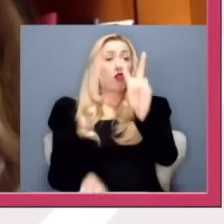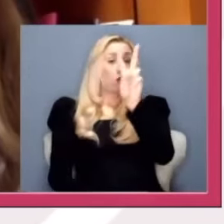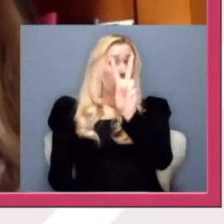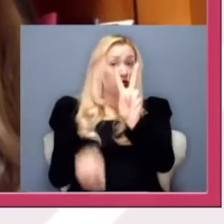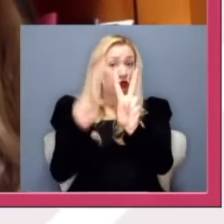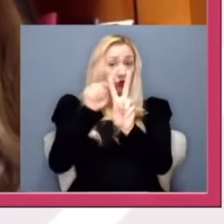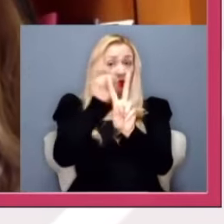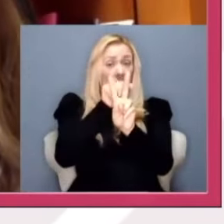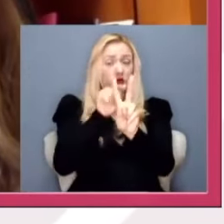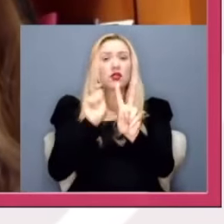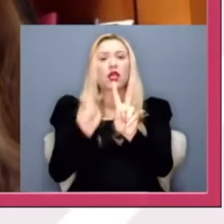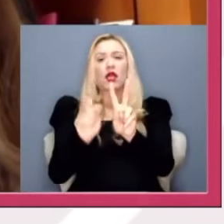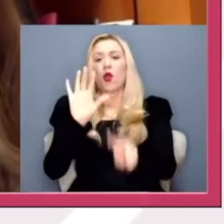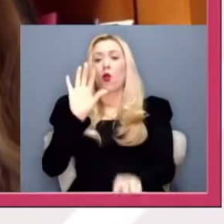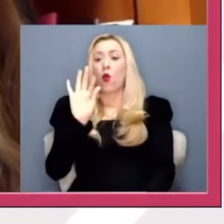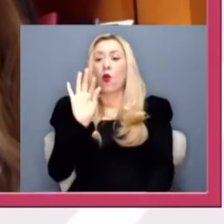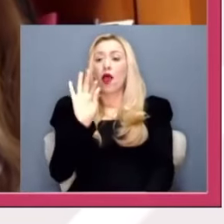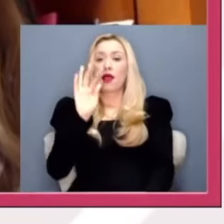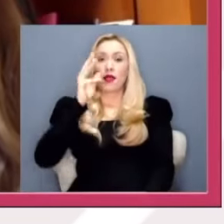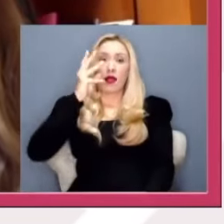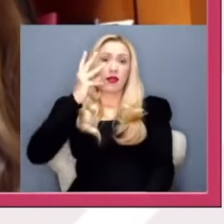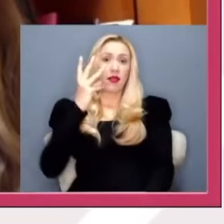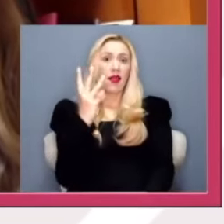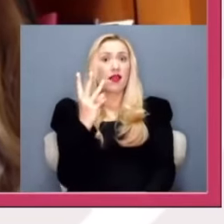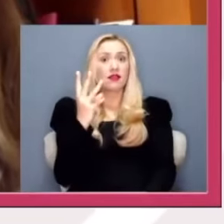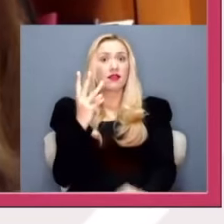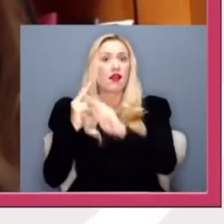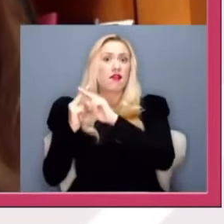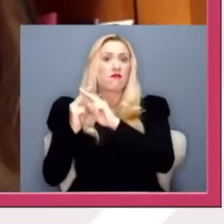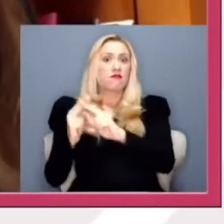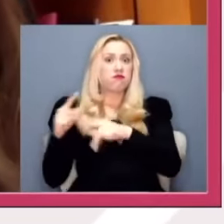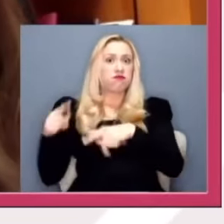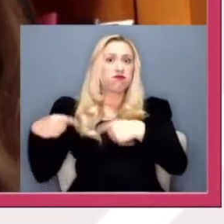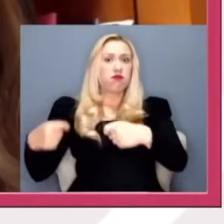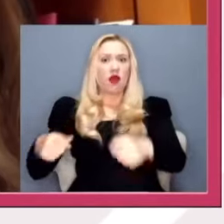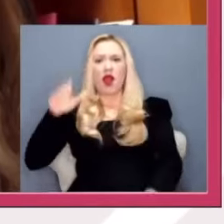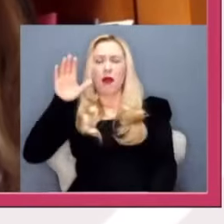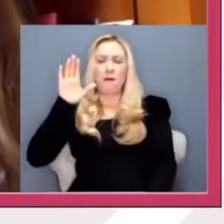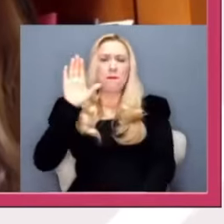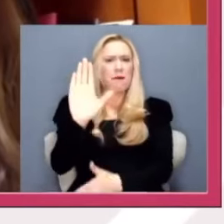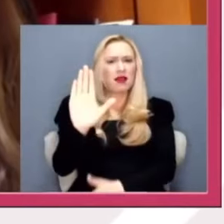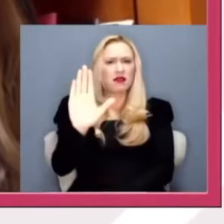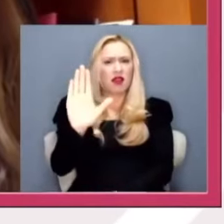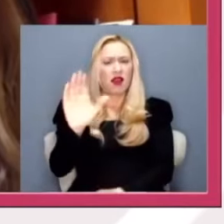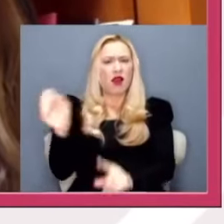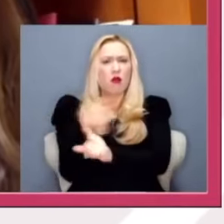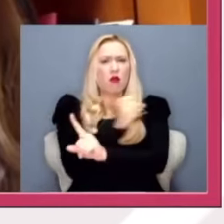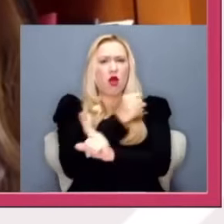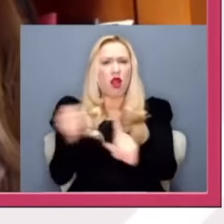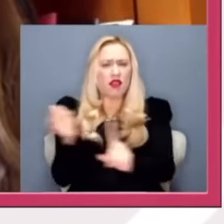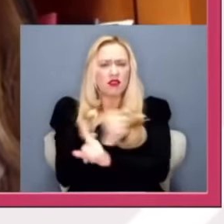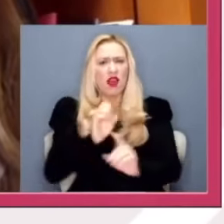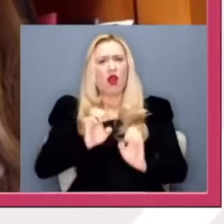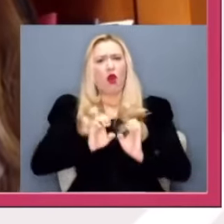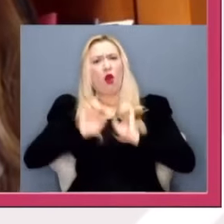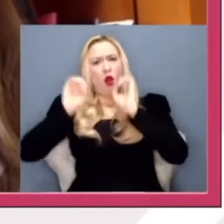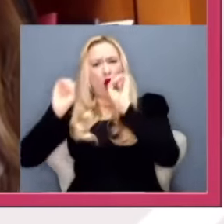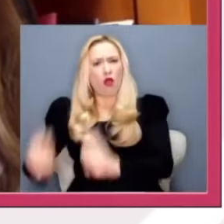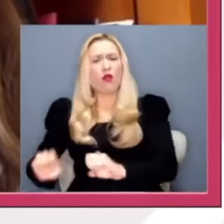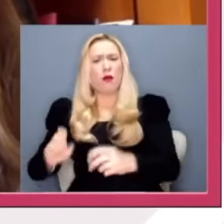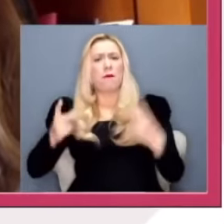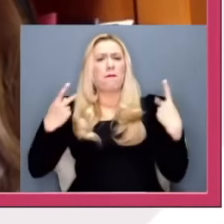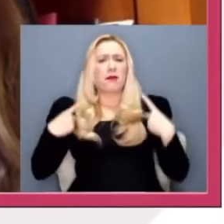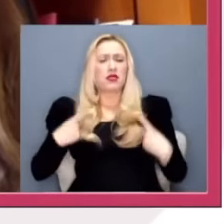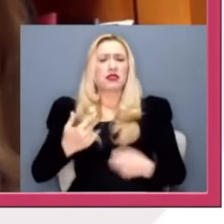para esta 43ª edición: un alto a la violencia y a los crímenes de odio hacia las personas por su